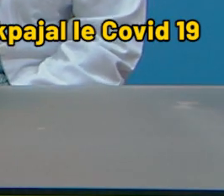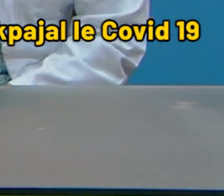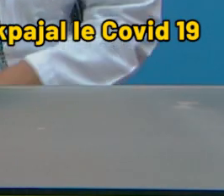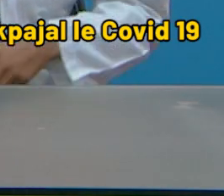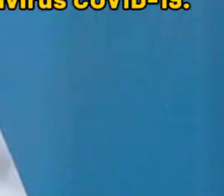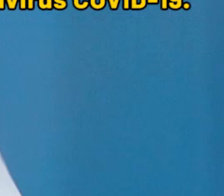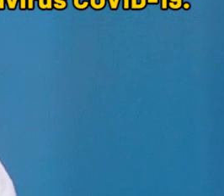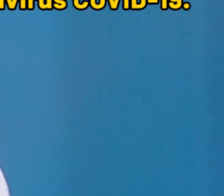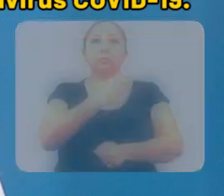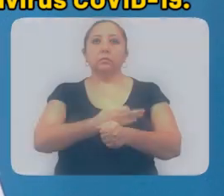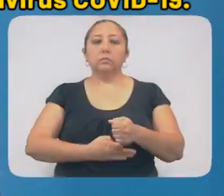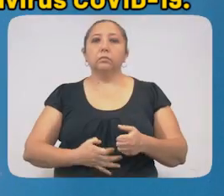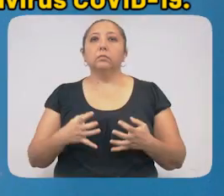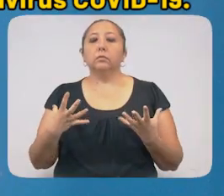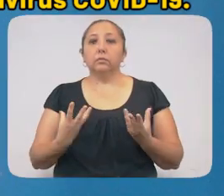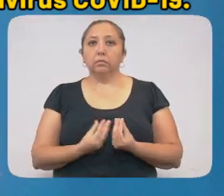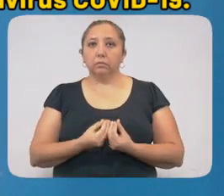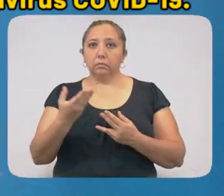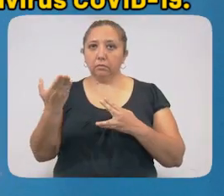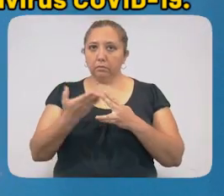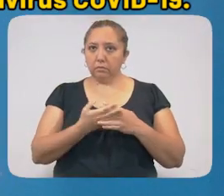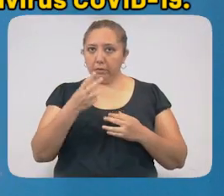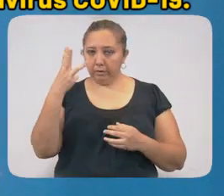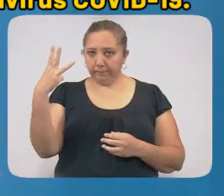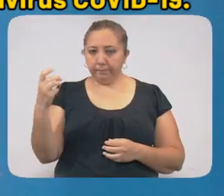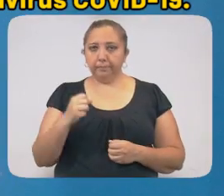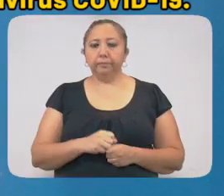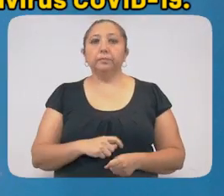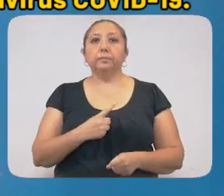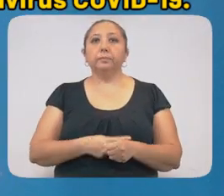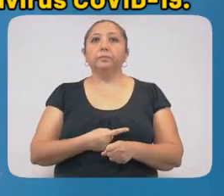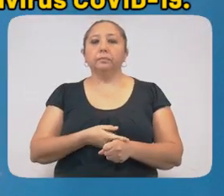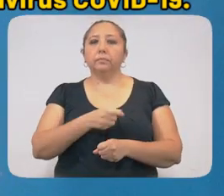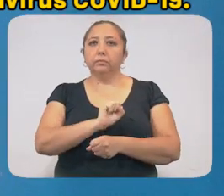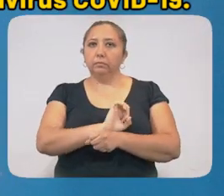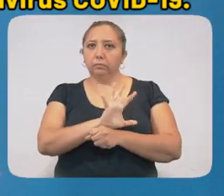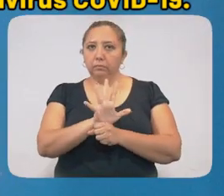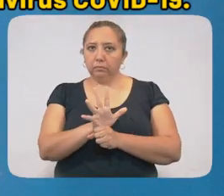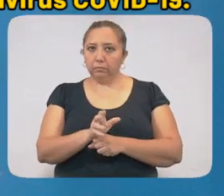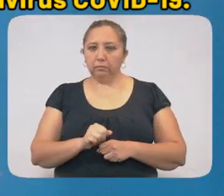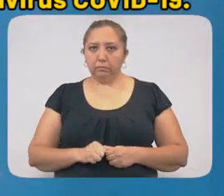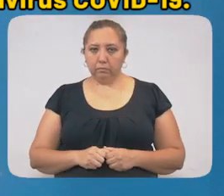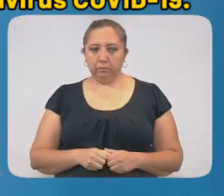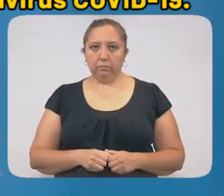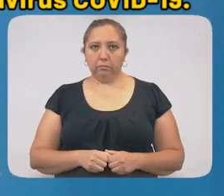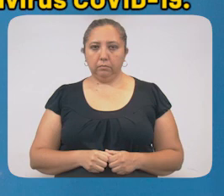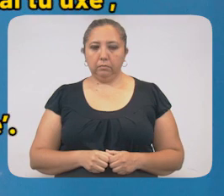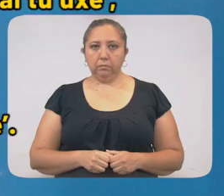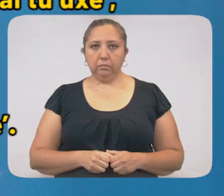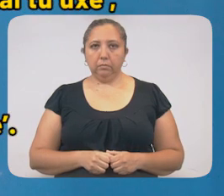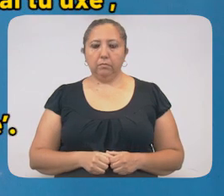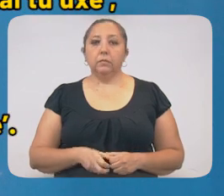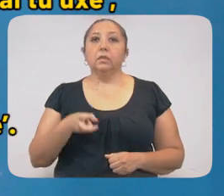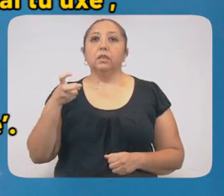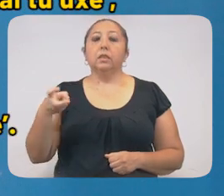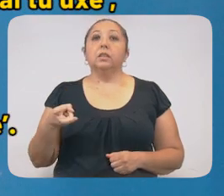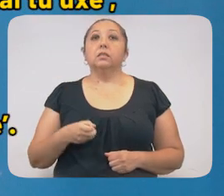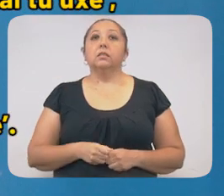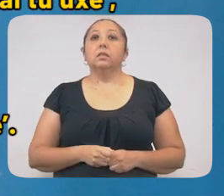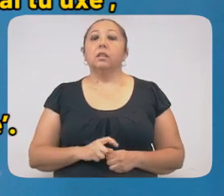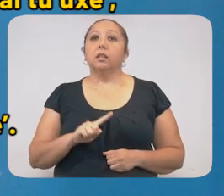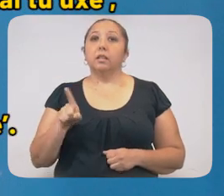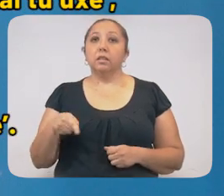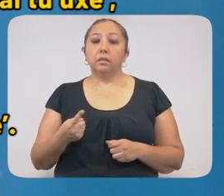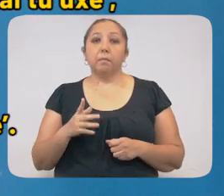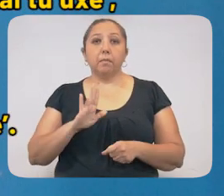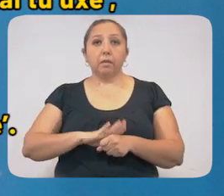doctora. Buenas tardes. Estamos en la fase 3 de la contingencia sanitaria ocasionada por el coronavirus COVID-19. Esta fase es en la